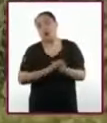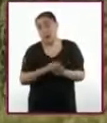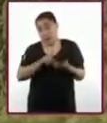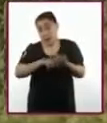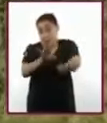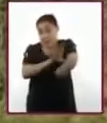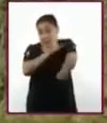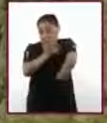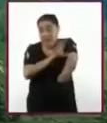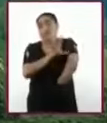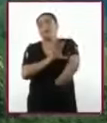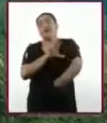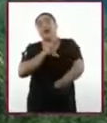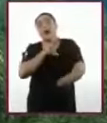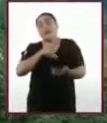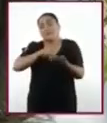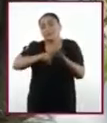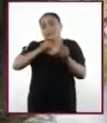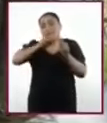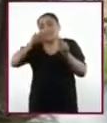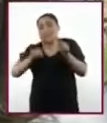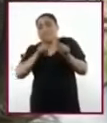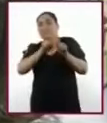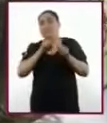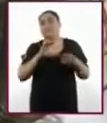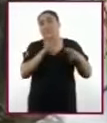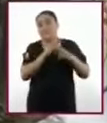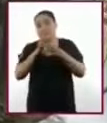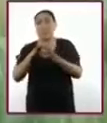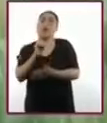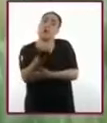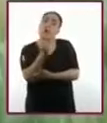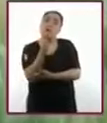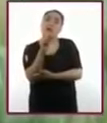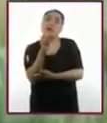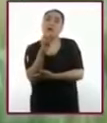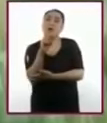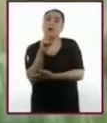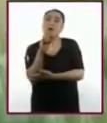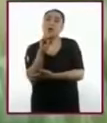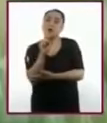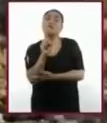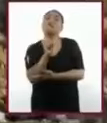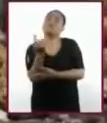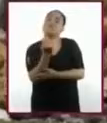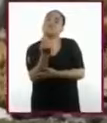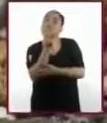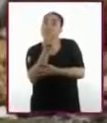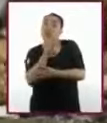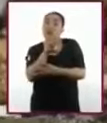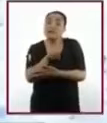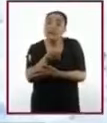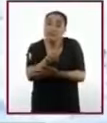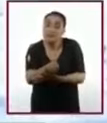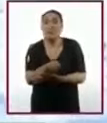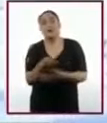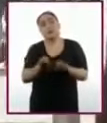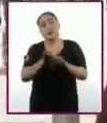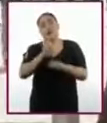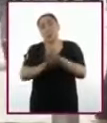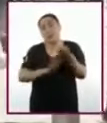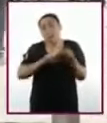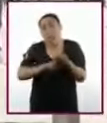a los demás organismos del ecosistema. Los organismos heterótrofos se alimentan de otros organismos o de sus productos, como los